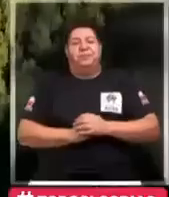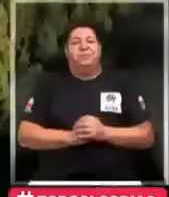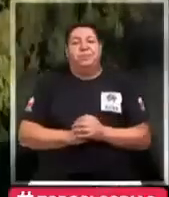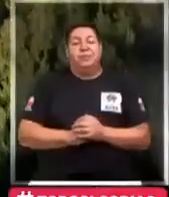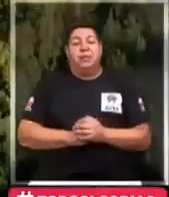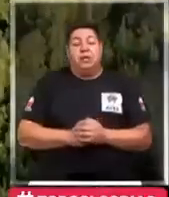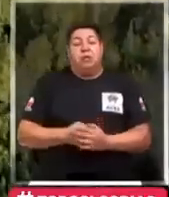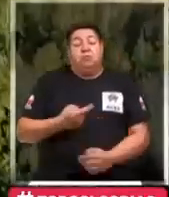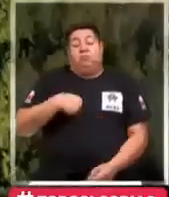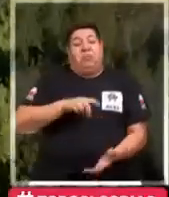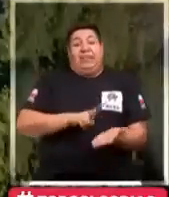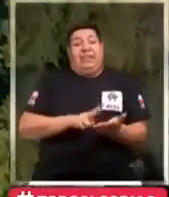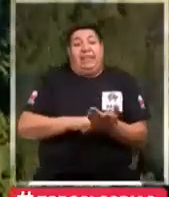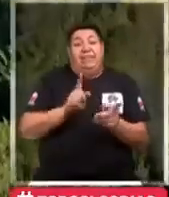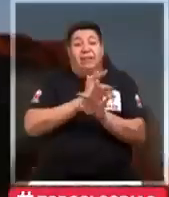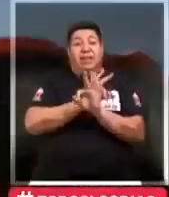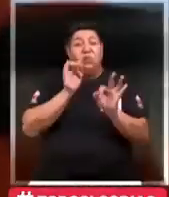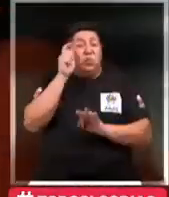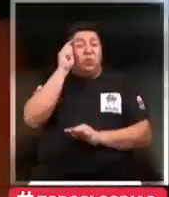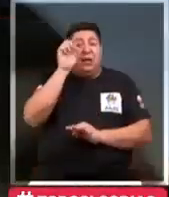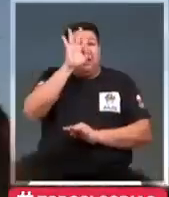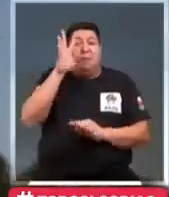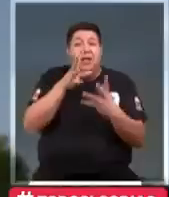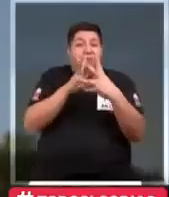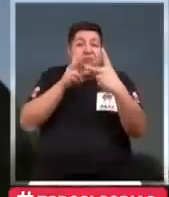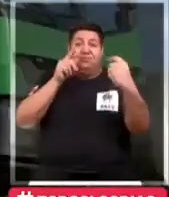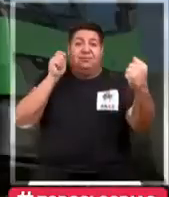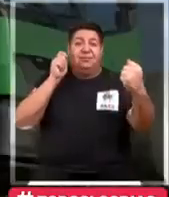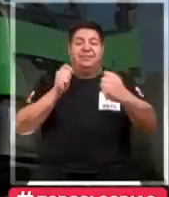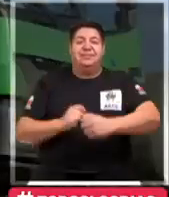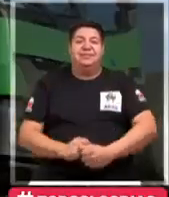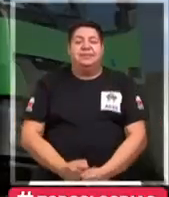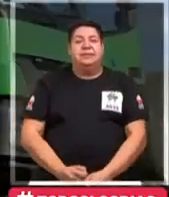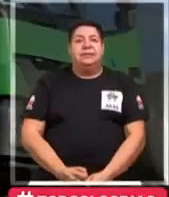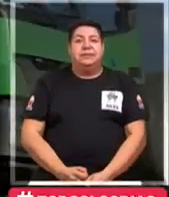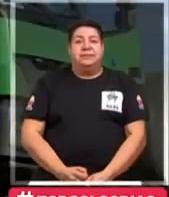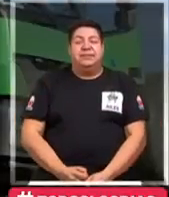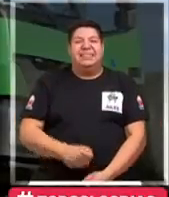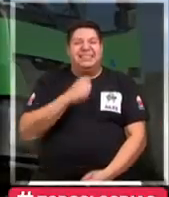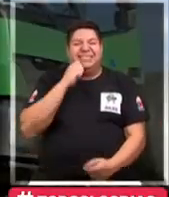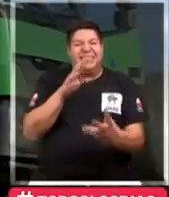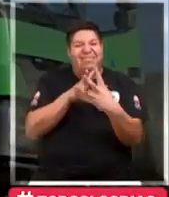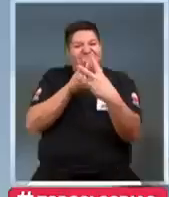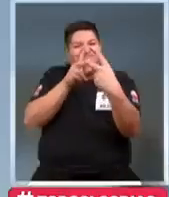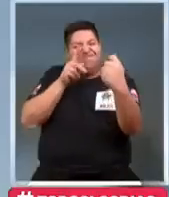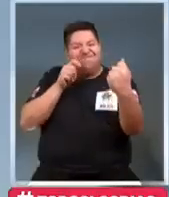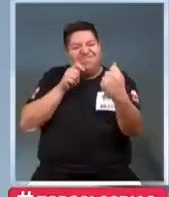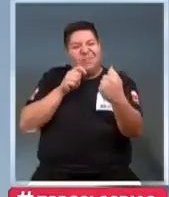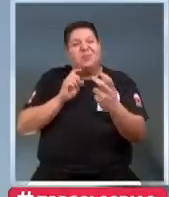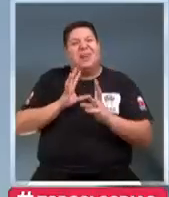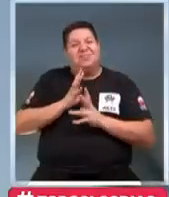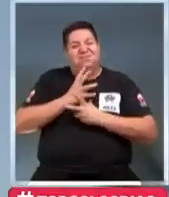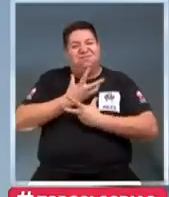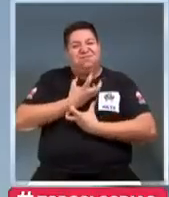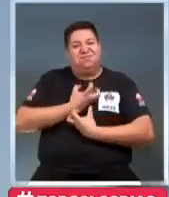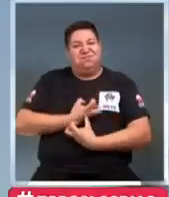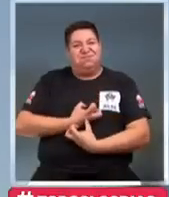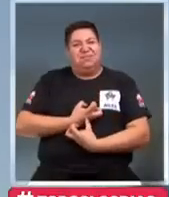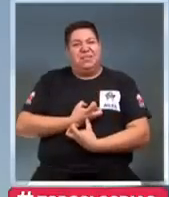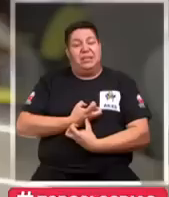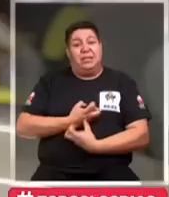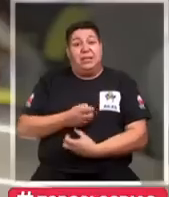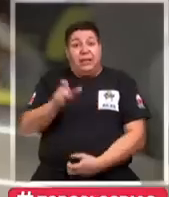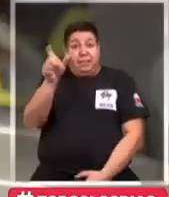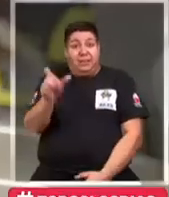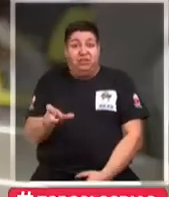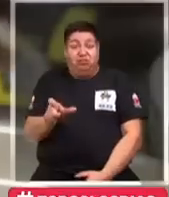Nunca nos imaginábamos que íbamos a estar separados. Cuando uno está lejos, es angustiante. tanto como para